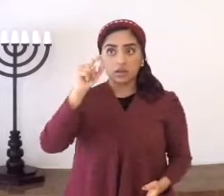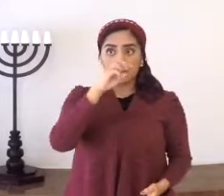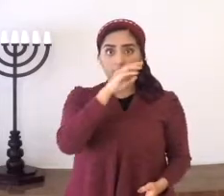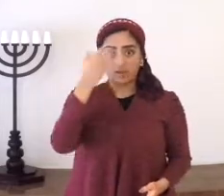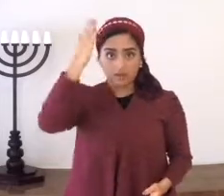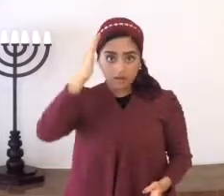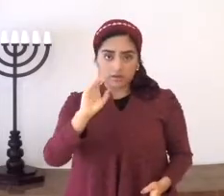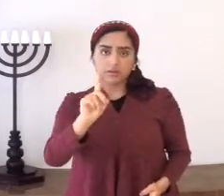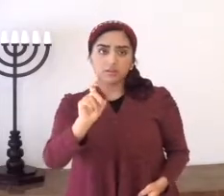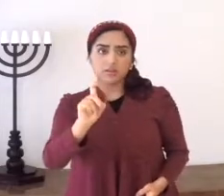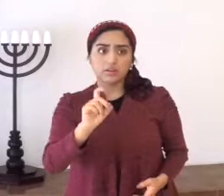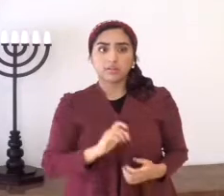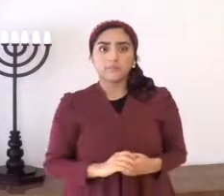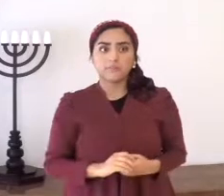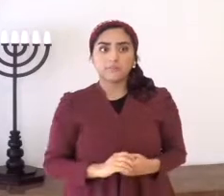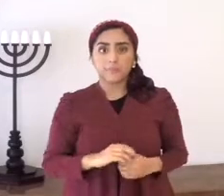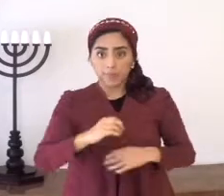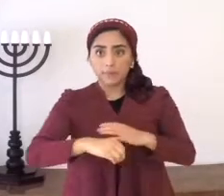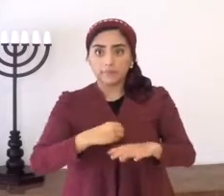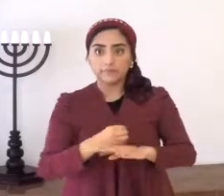que Yahshua es Elohim?